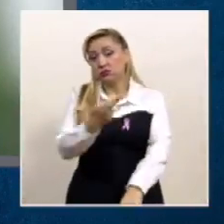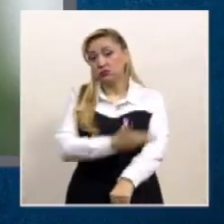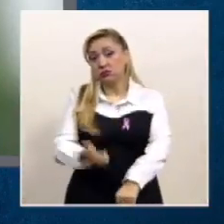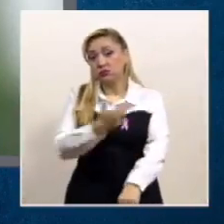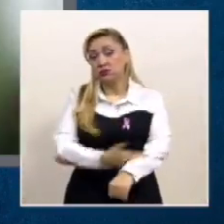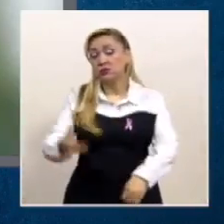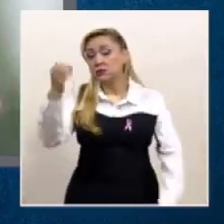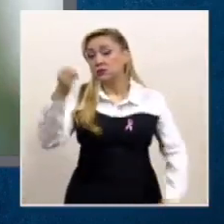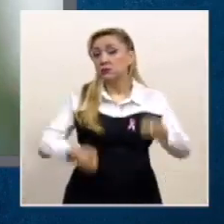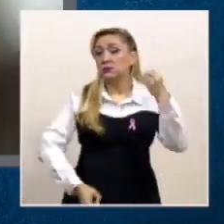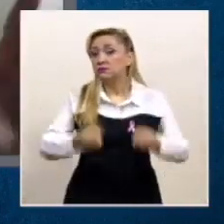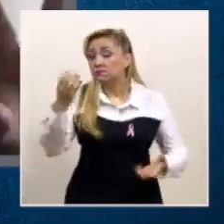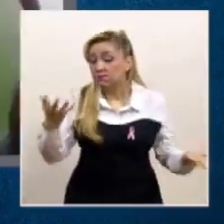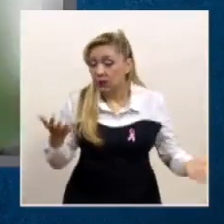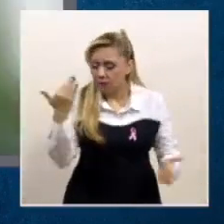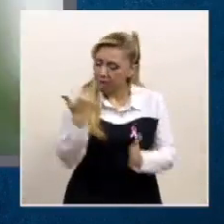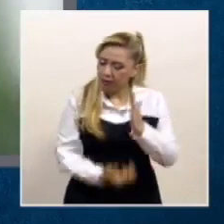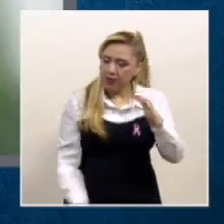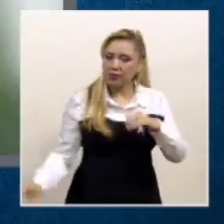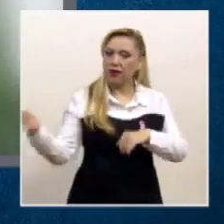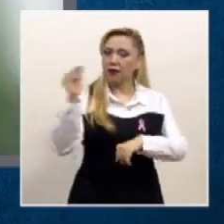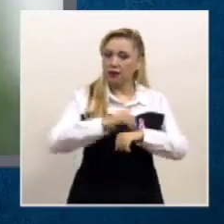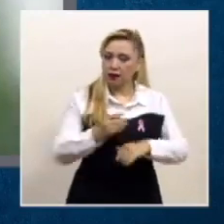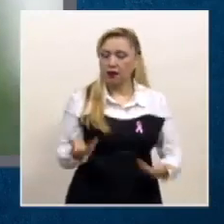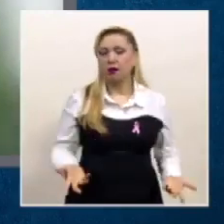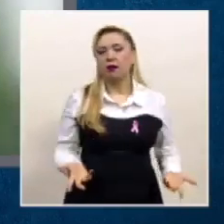falta de ajustes. Cosa que sí puede suceder